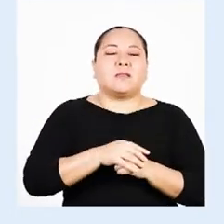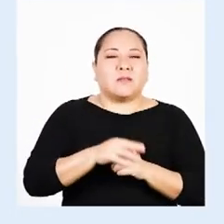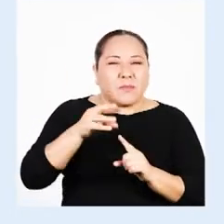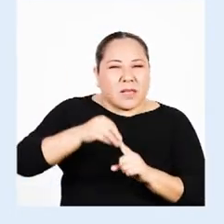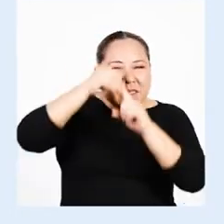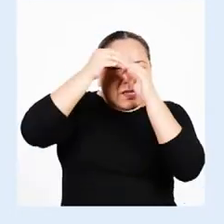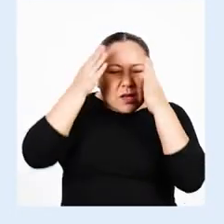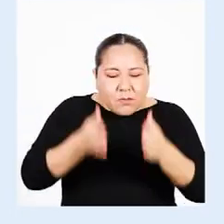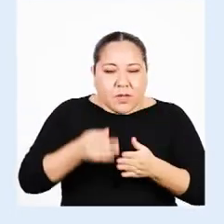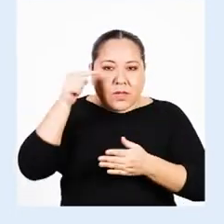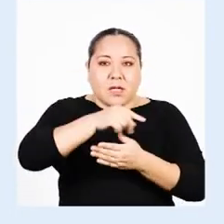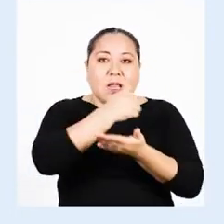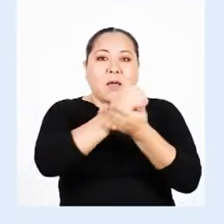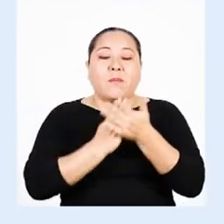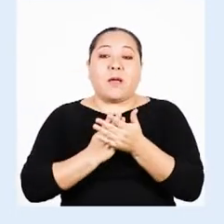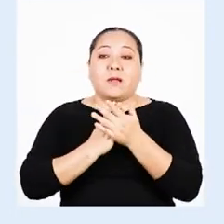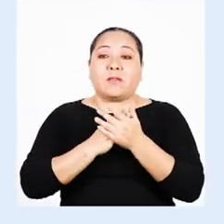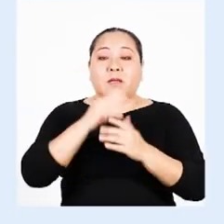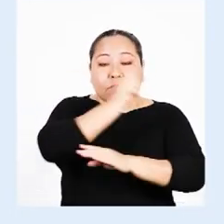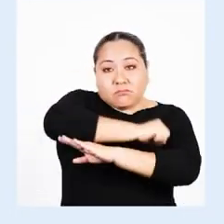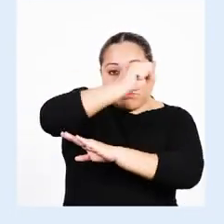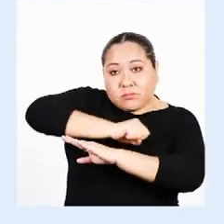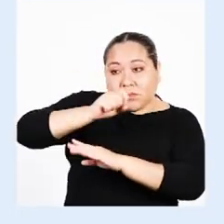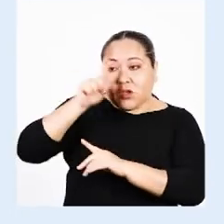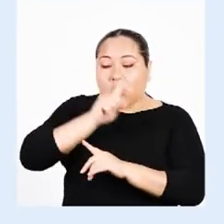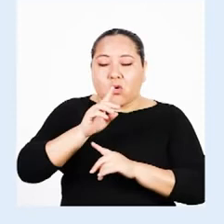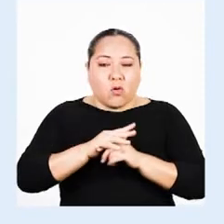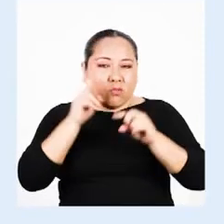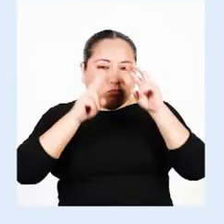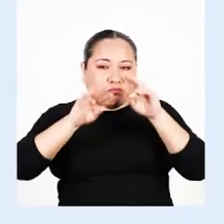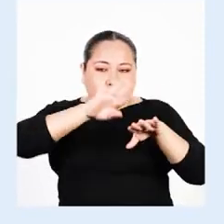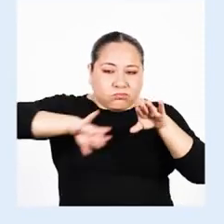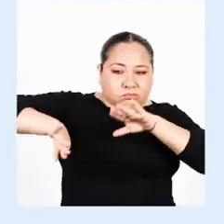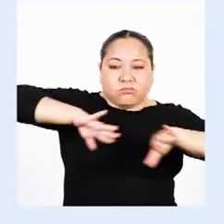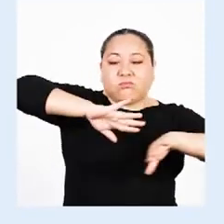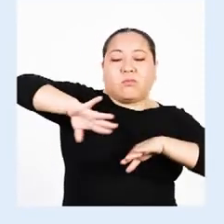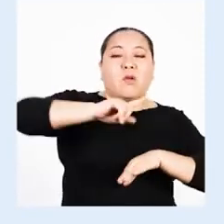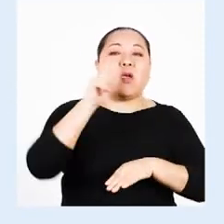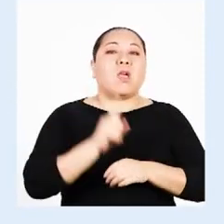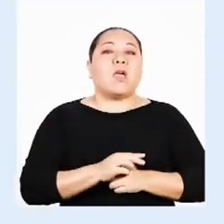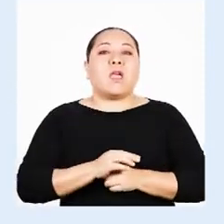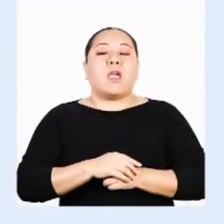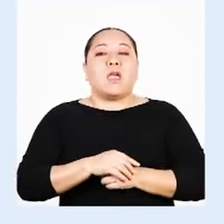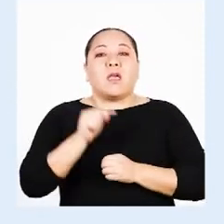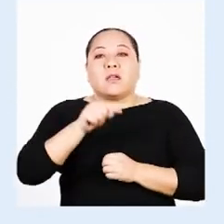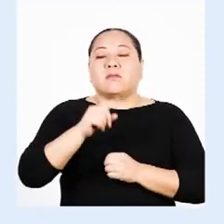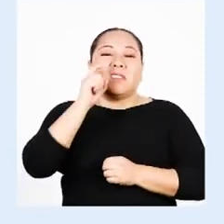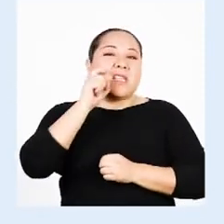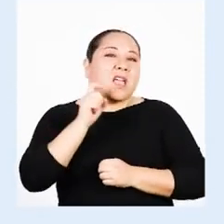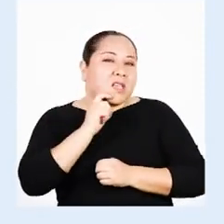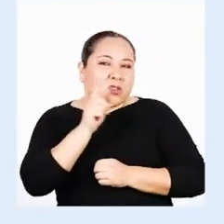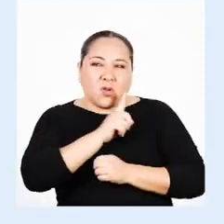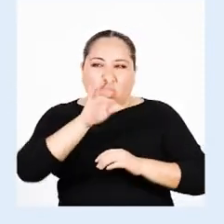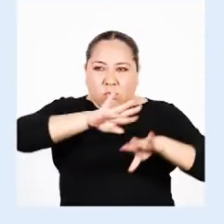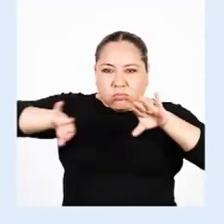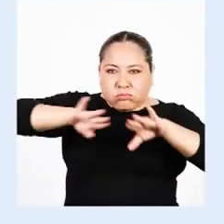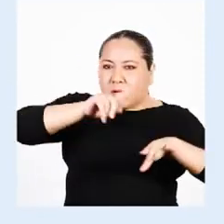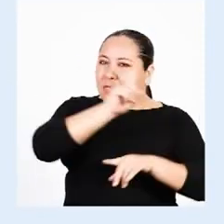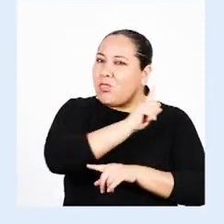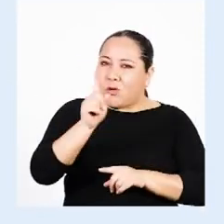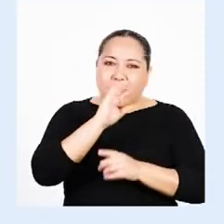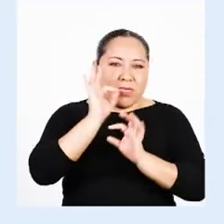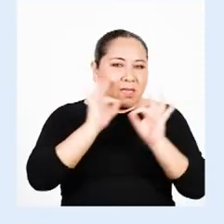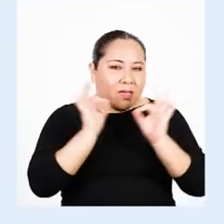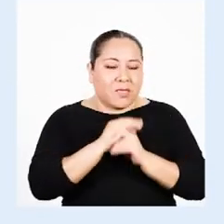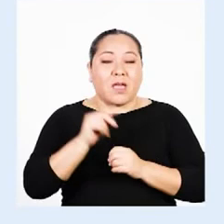vulnerables, especialmente en el ámbito rural, sin distinción de etnia, religión, sexo u otra causa